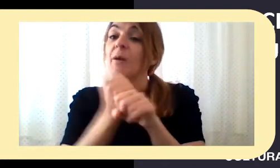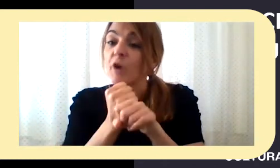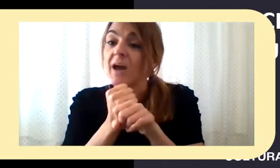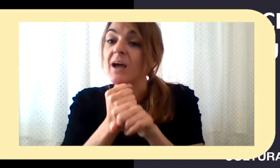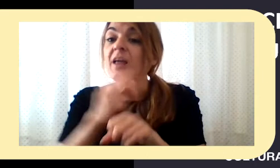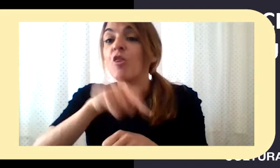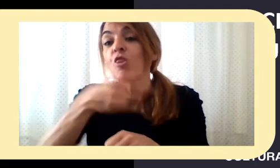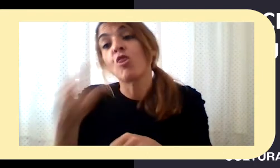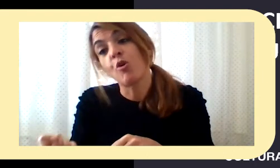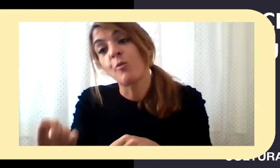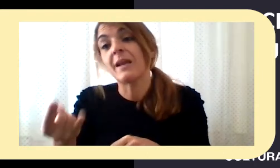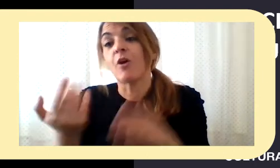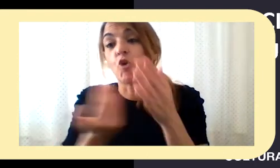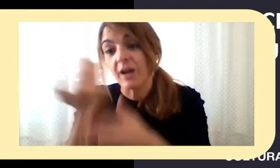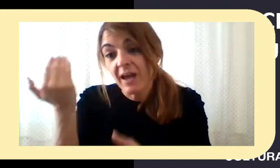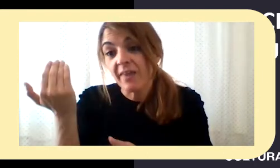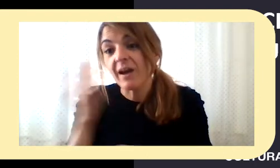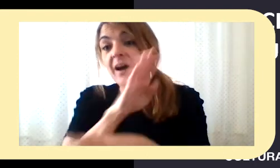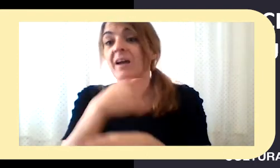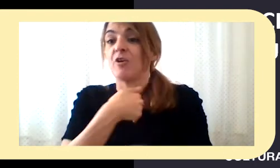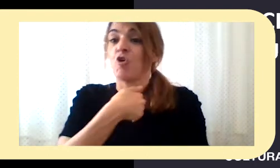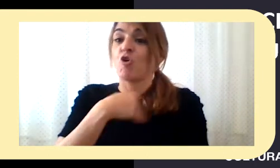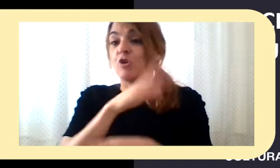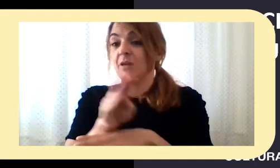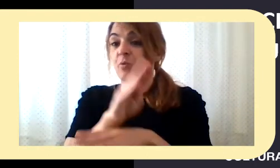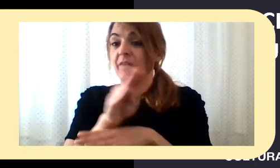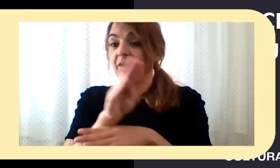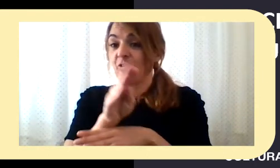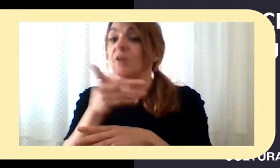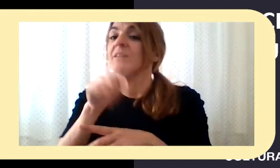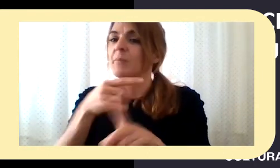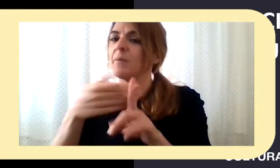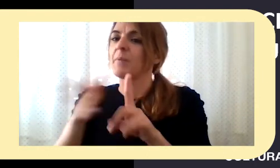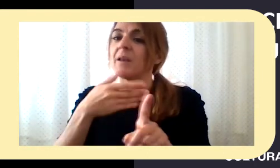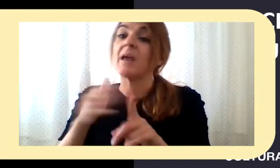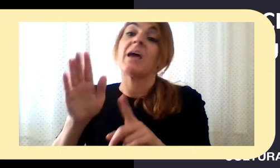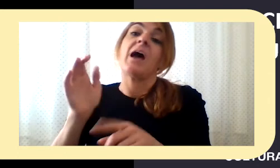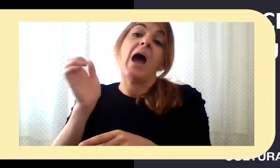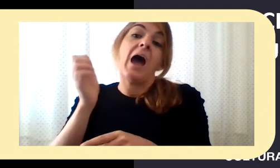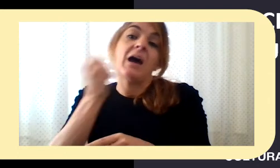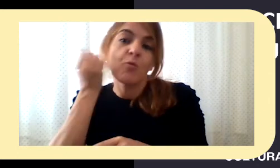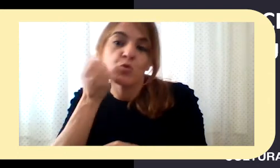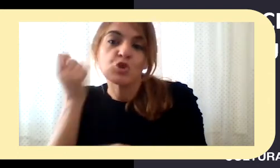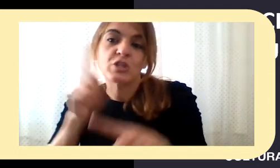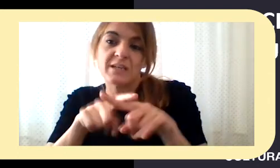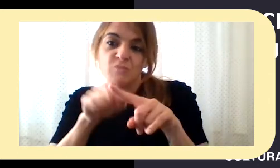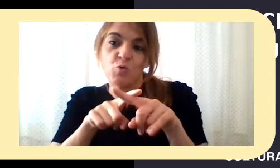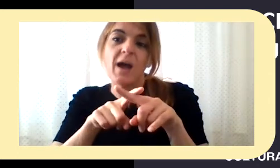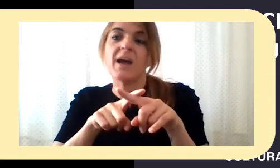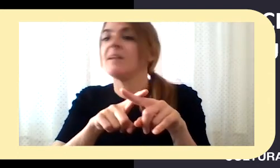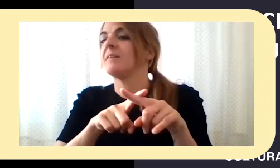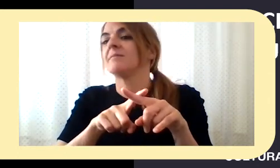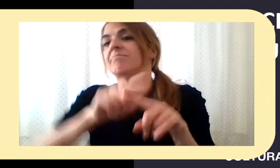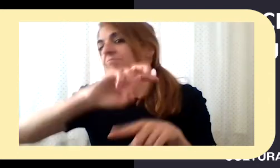de cuidadoras, todo lo que supone violencia laboral, acoso sexual, todos los datos